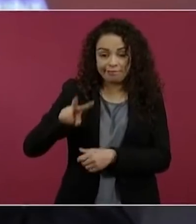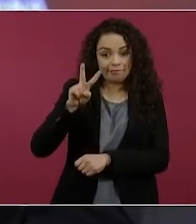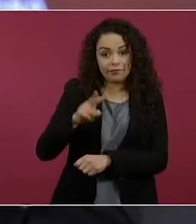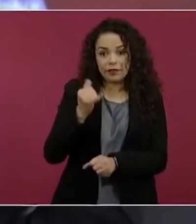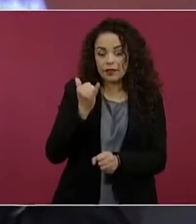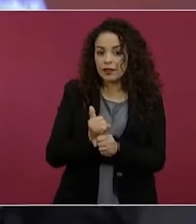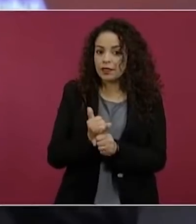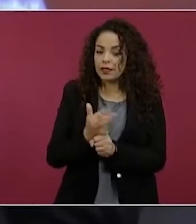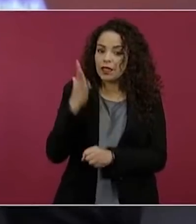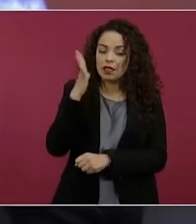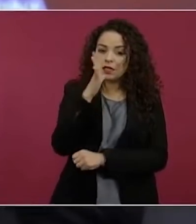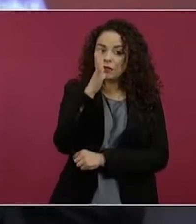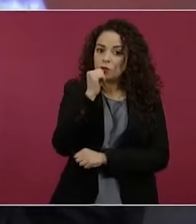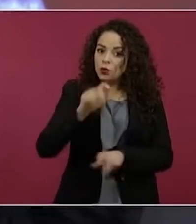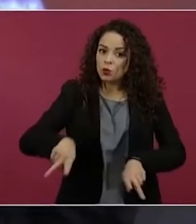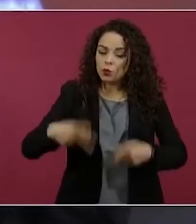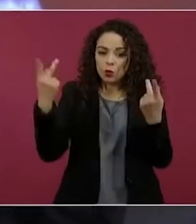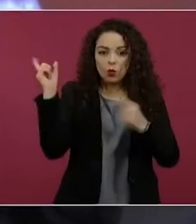vender. Es como el avión